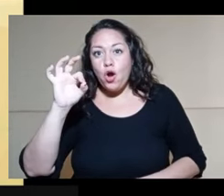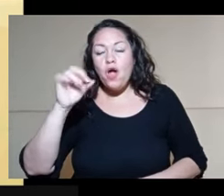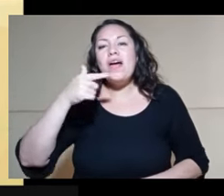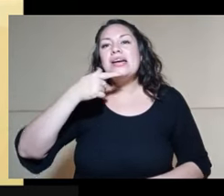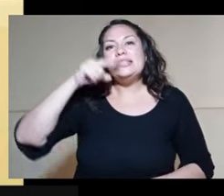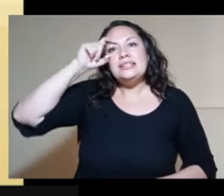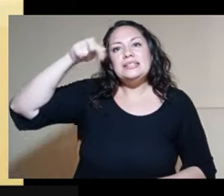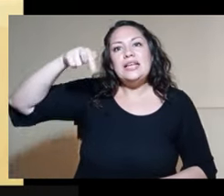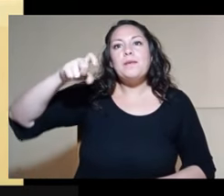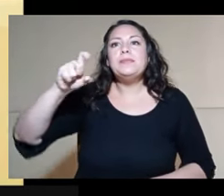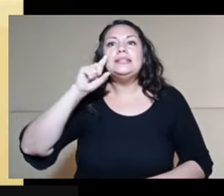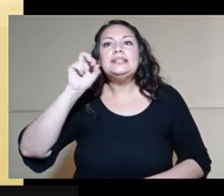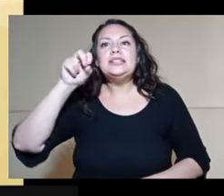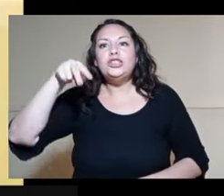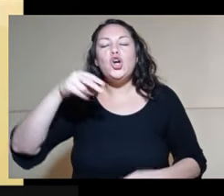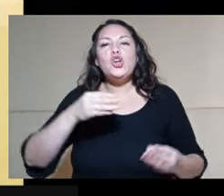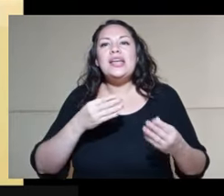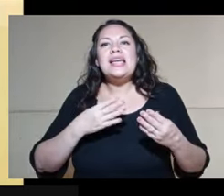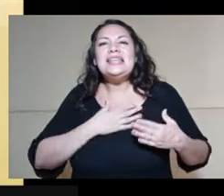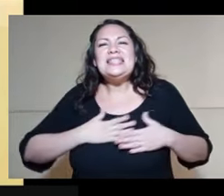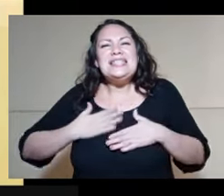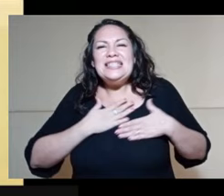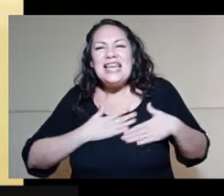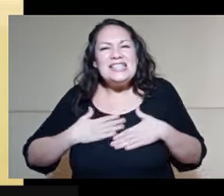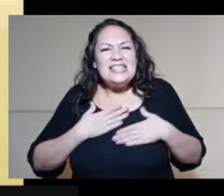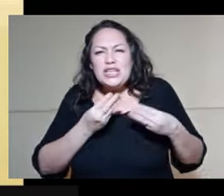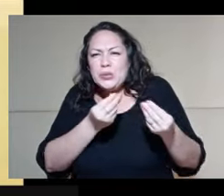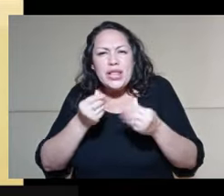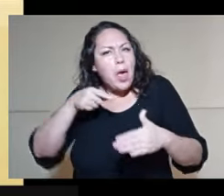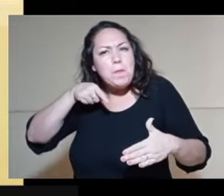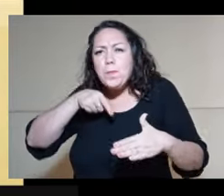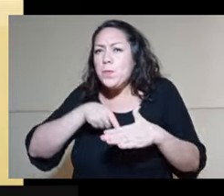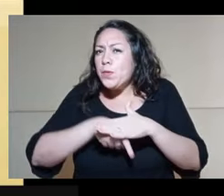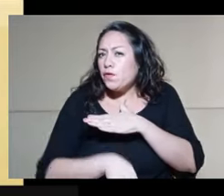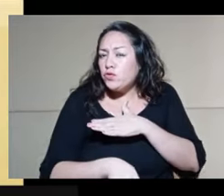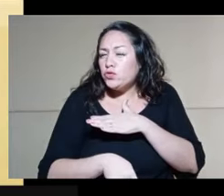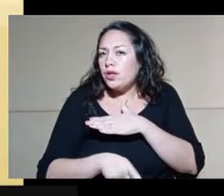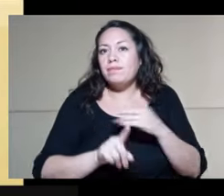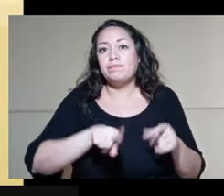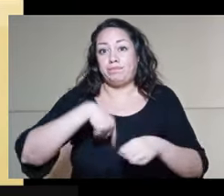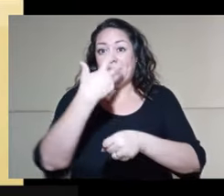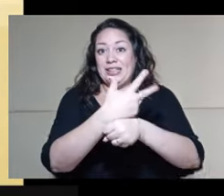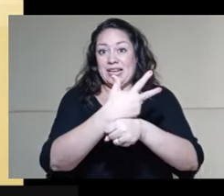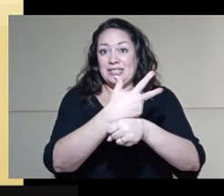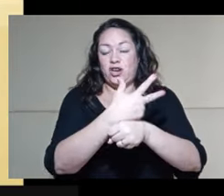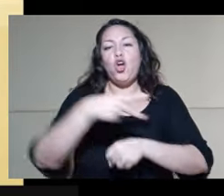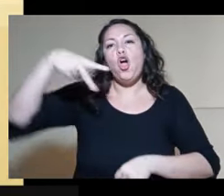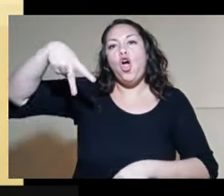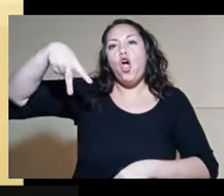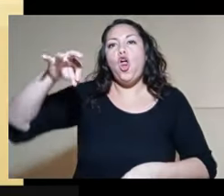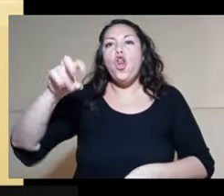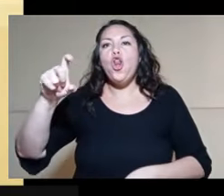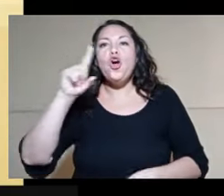Es parte de lo que se llama sensibilidad profunda. La nocicepción, noci quiere decir dolor,